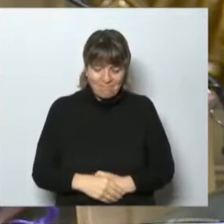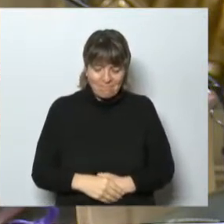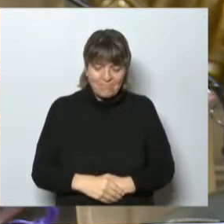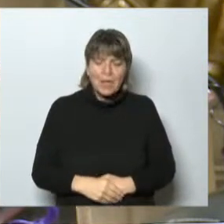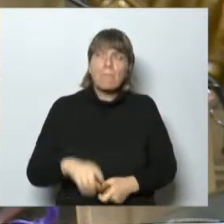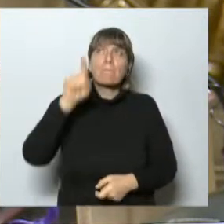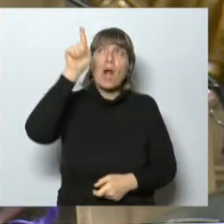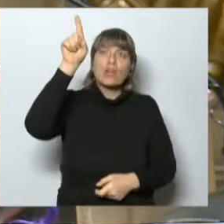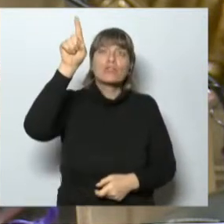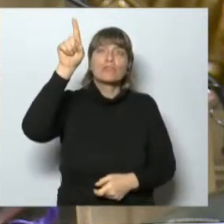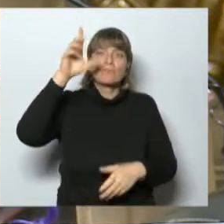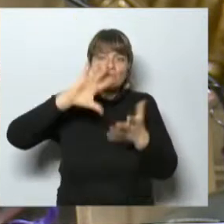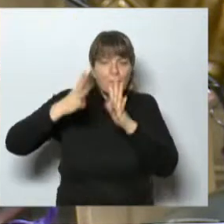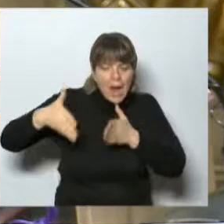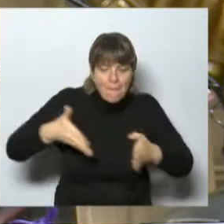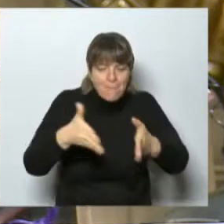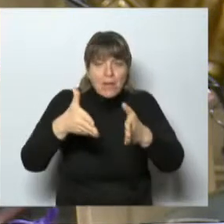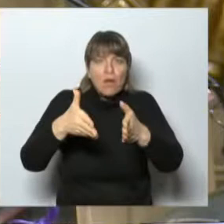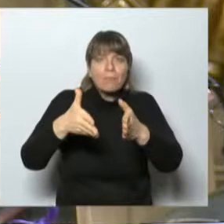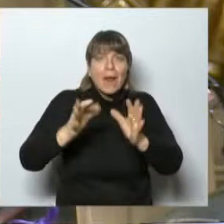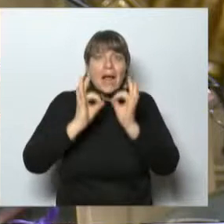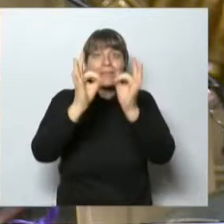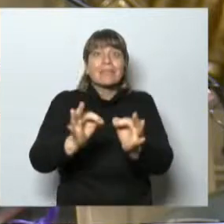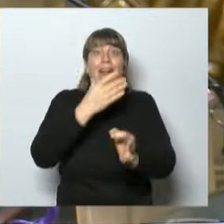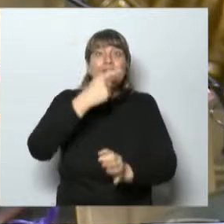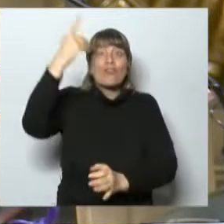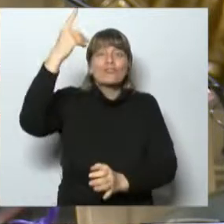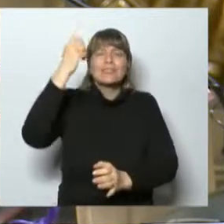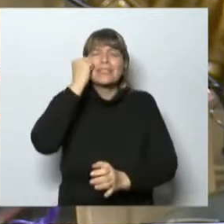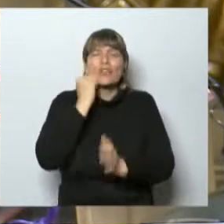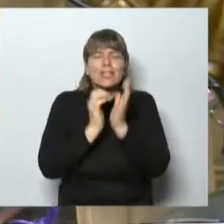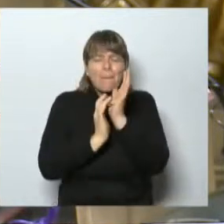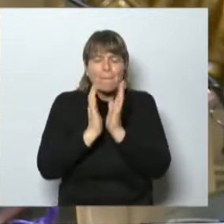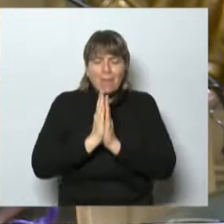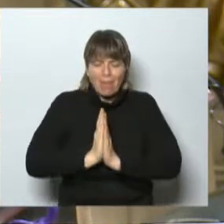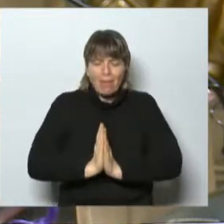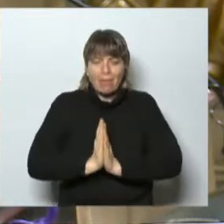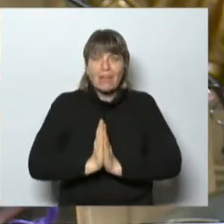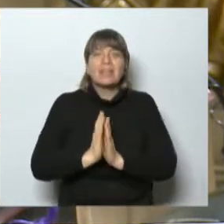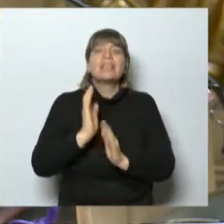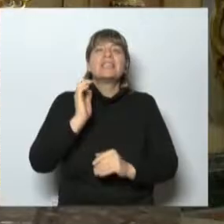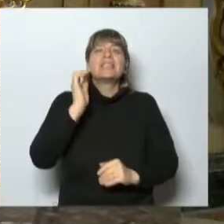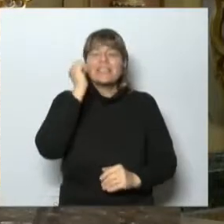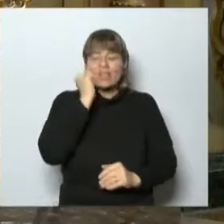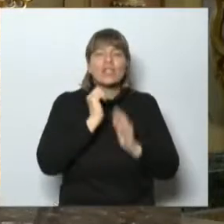Tú que eres el camino que nos conduce al Padre, Señor, ten piedad.